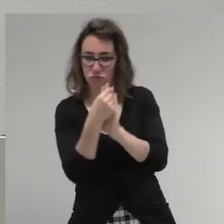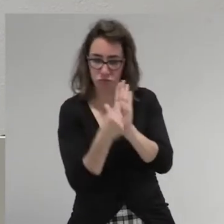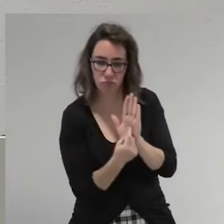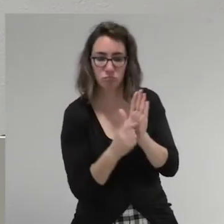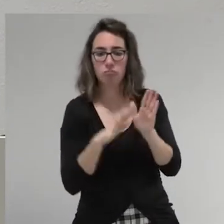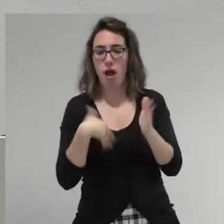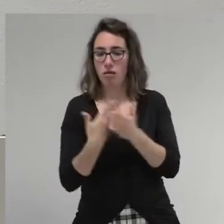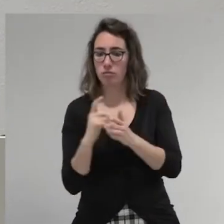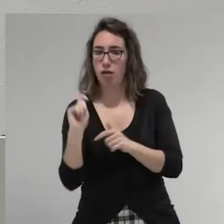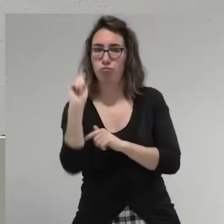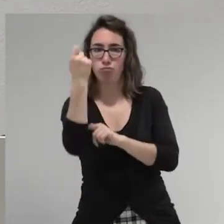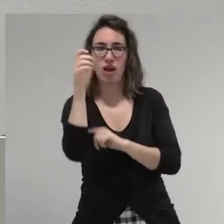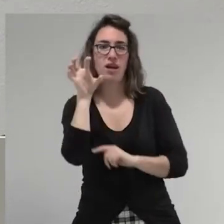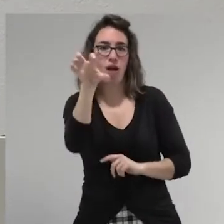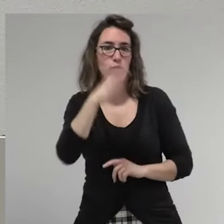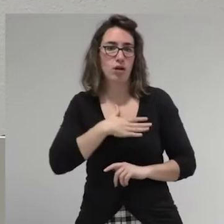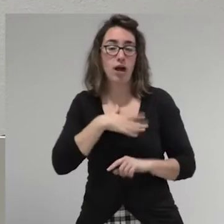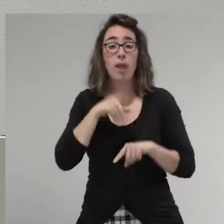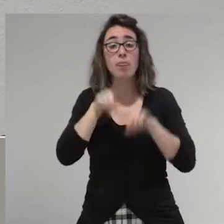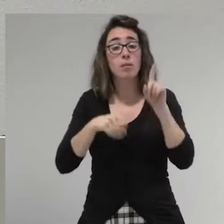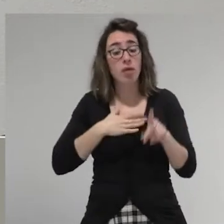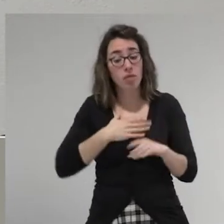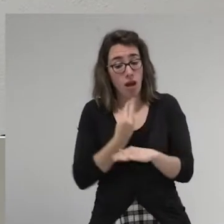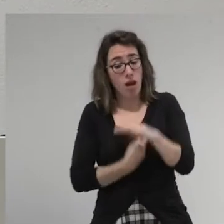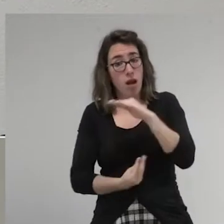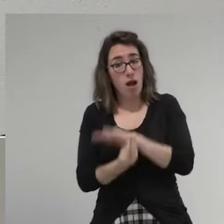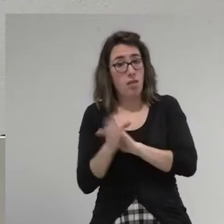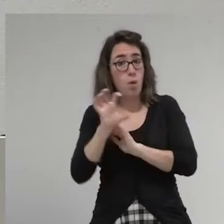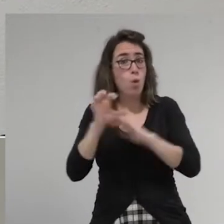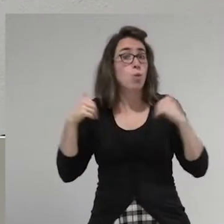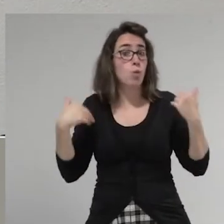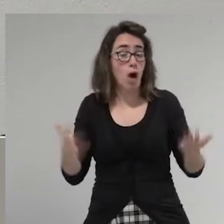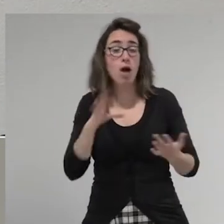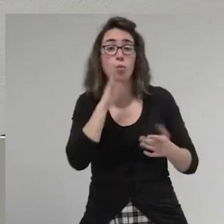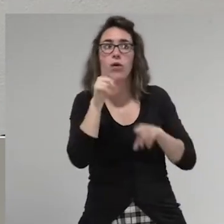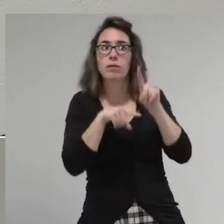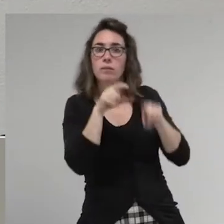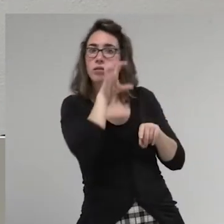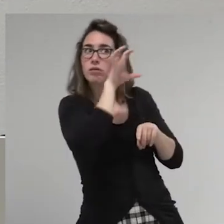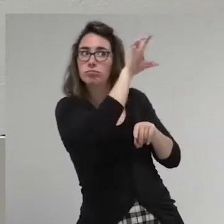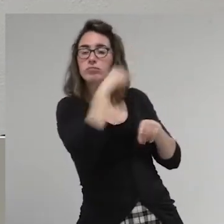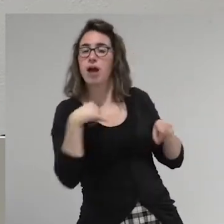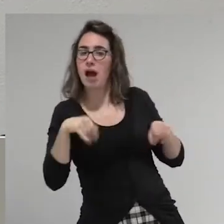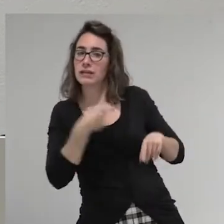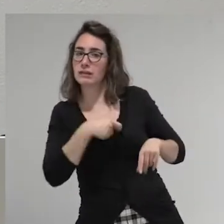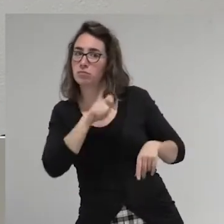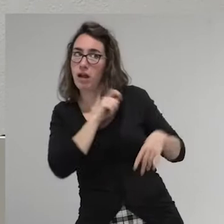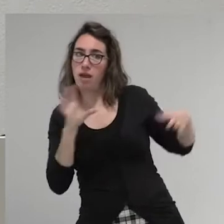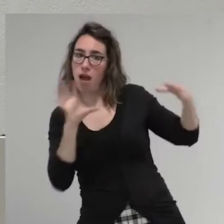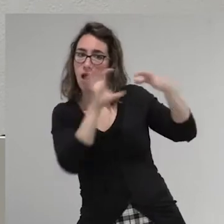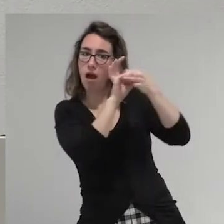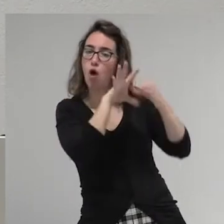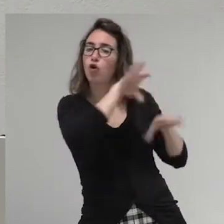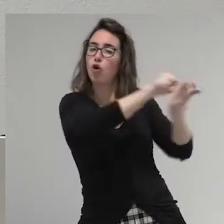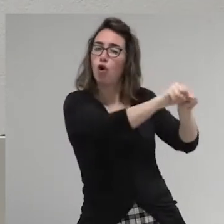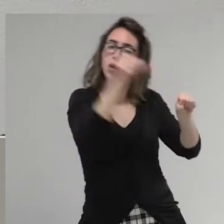nacionalidad según de qué país vengas, porque si vienes de un país que te ha tenido relación colonial con el Estado español, lo tienes más fácil